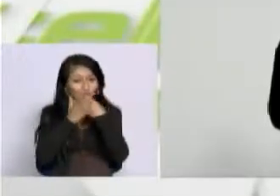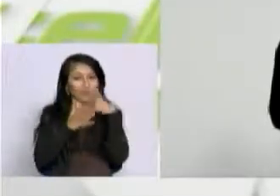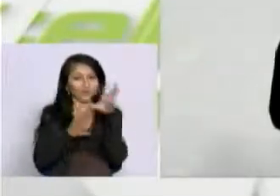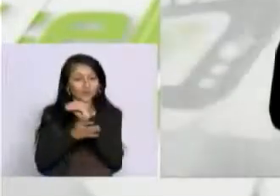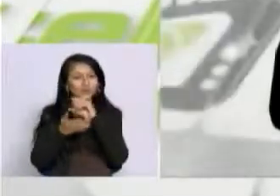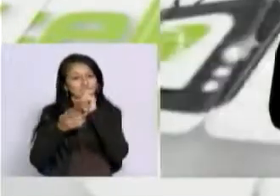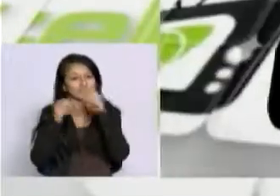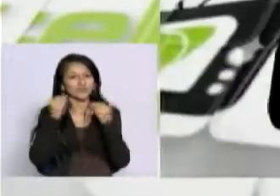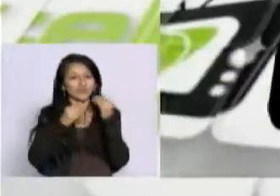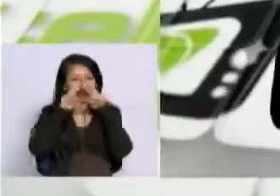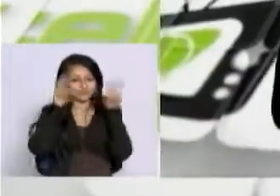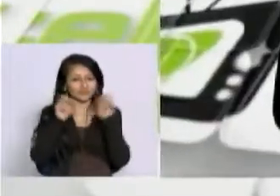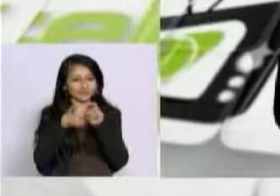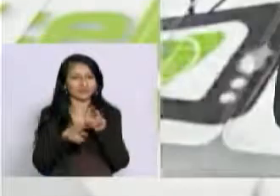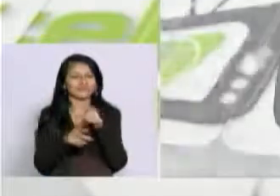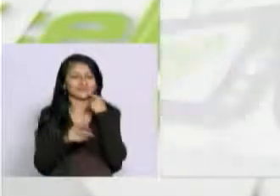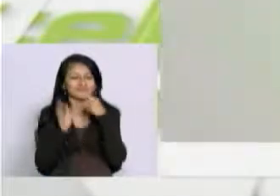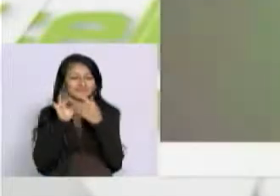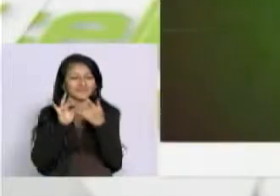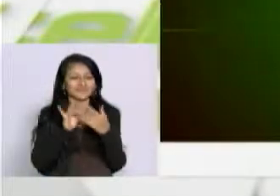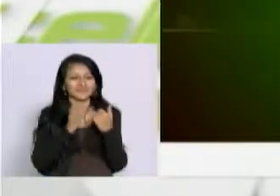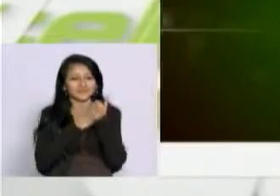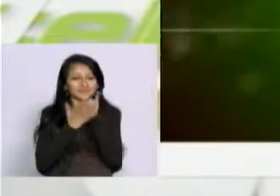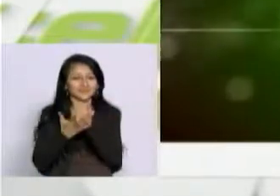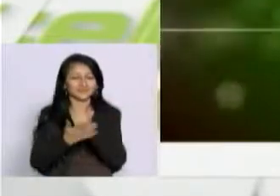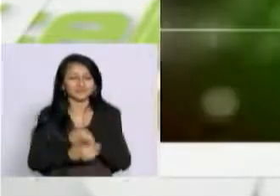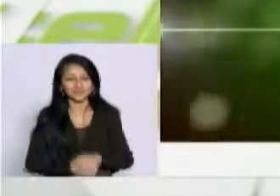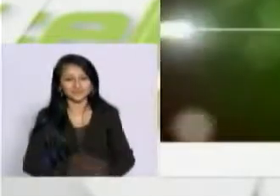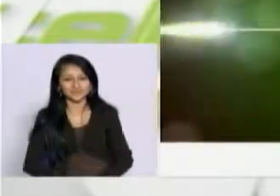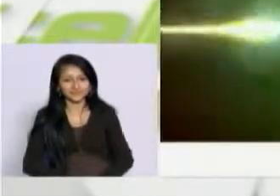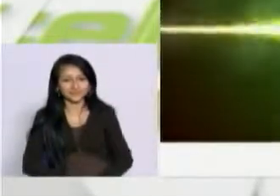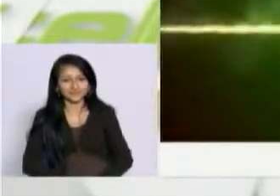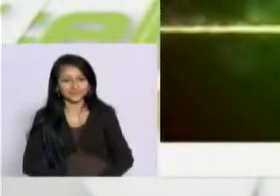a nuestro sitio web de contacto.